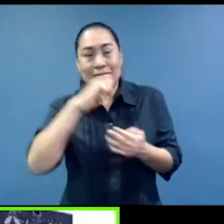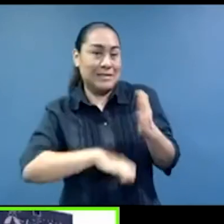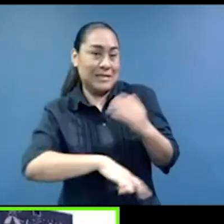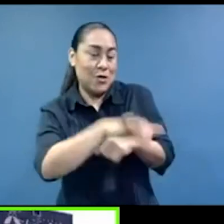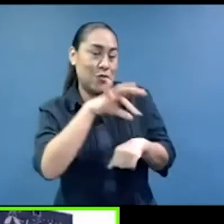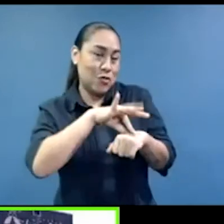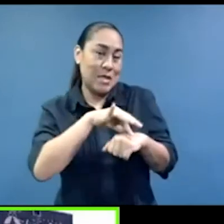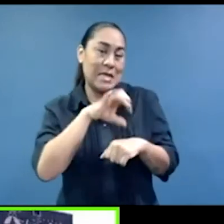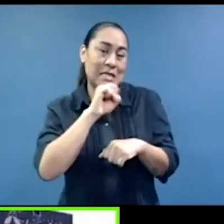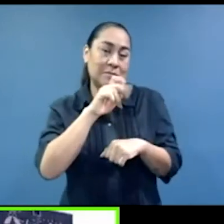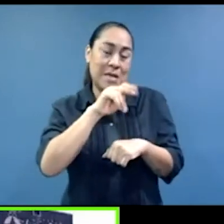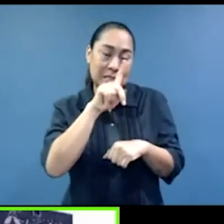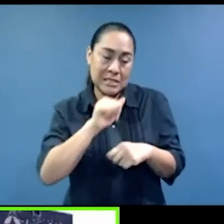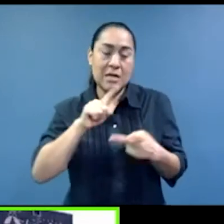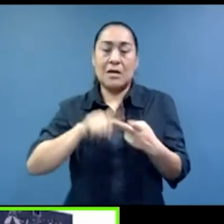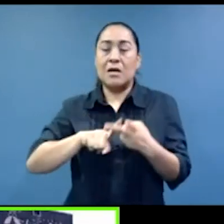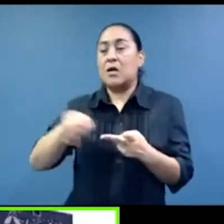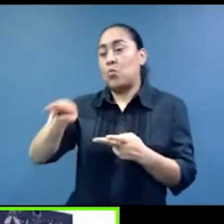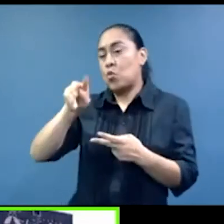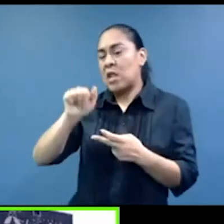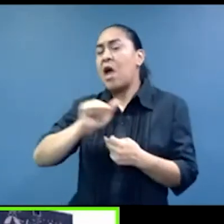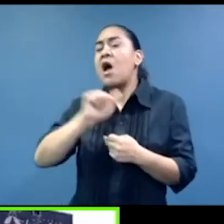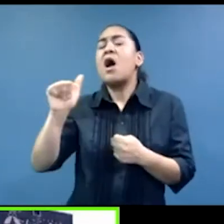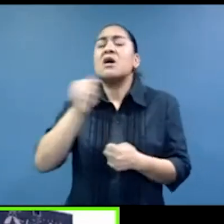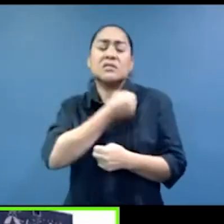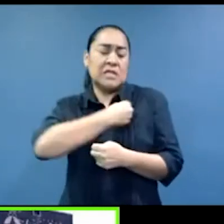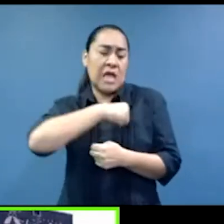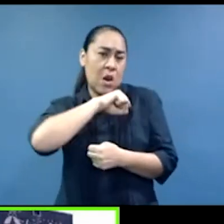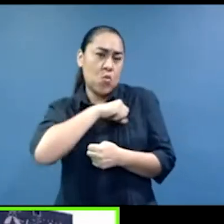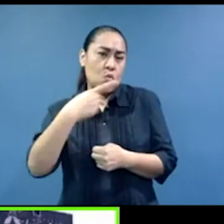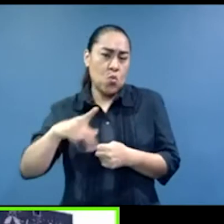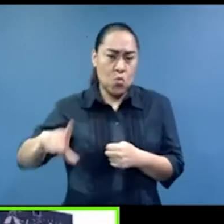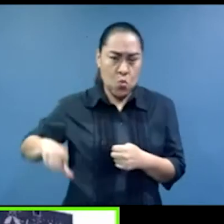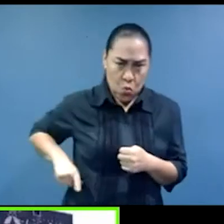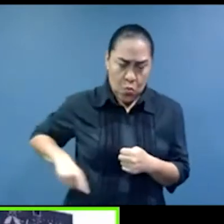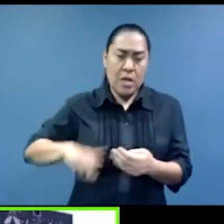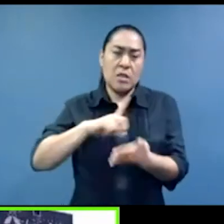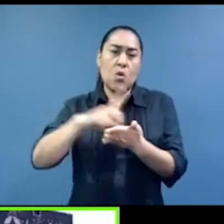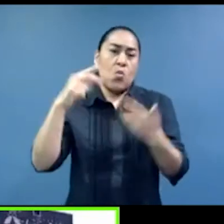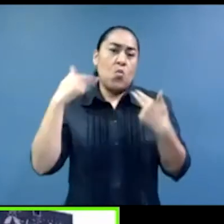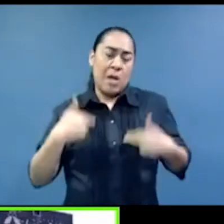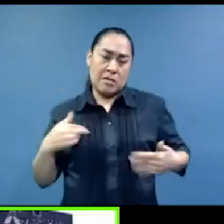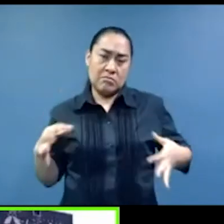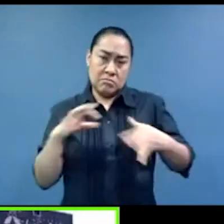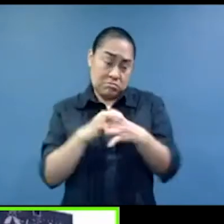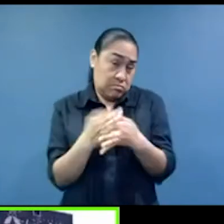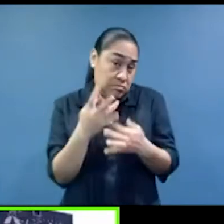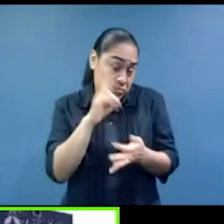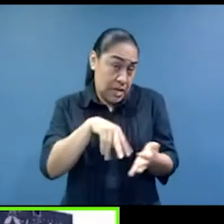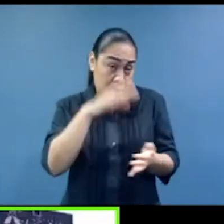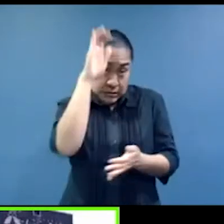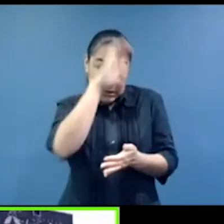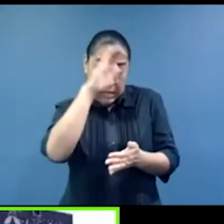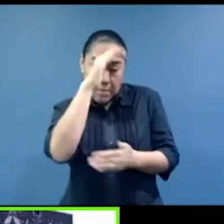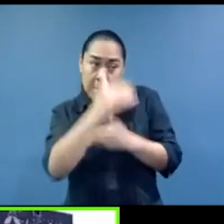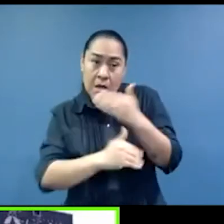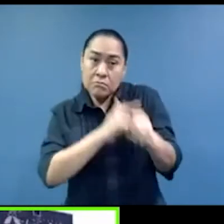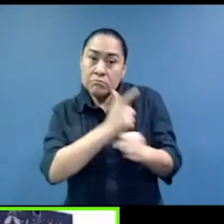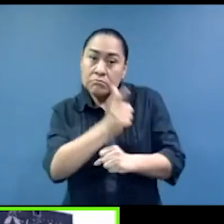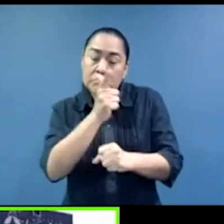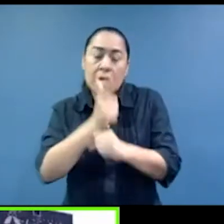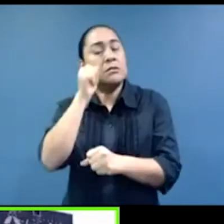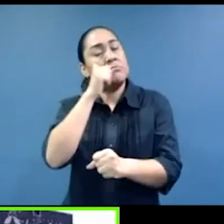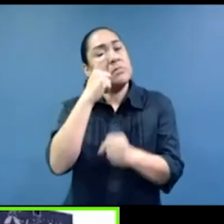doctora Mota, en salud pública y en derechos humanos, porque un avance científico también tiene que estar siempre atento